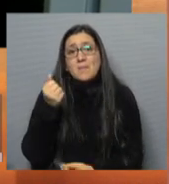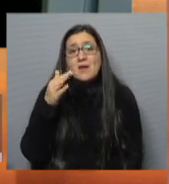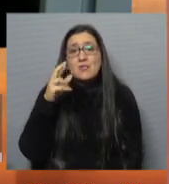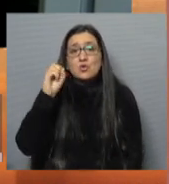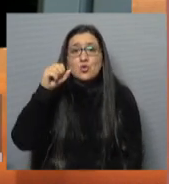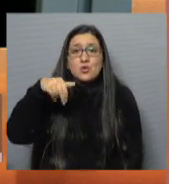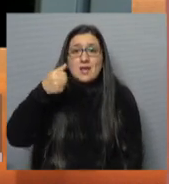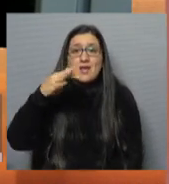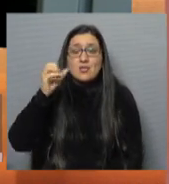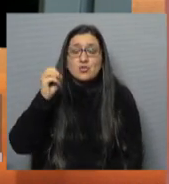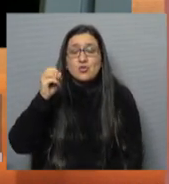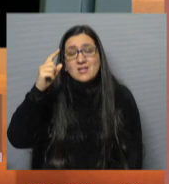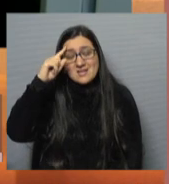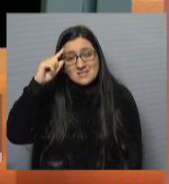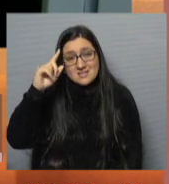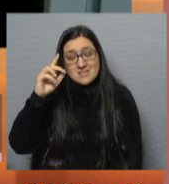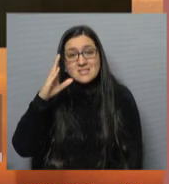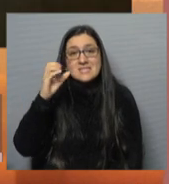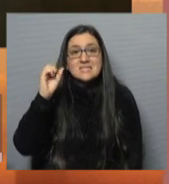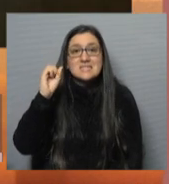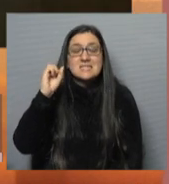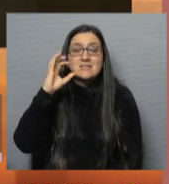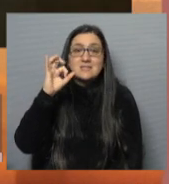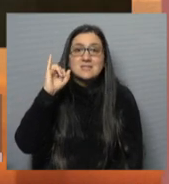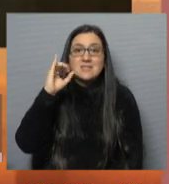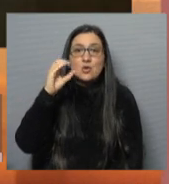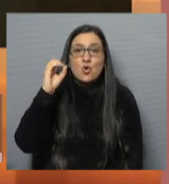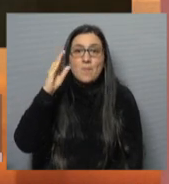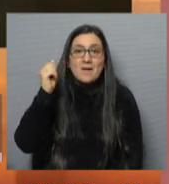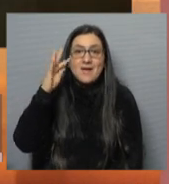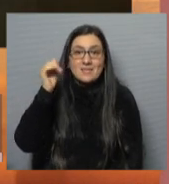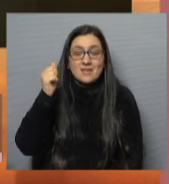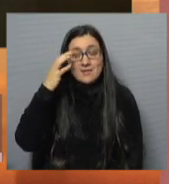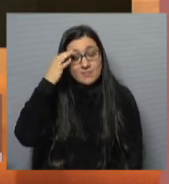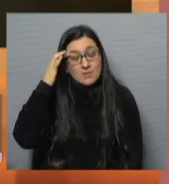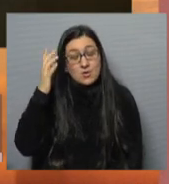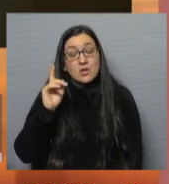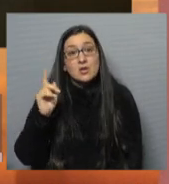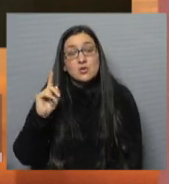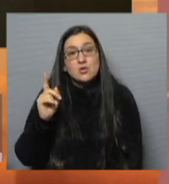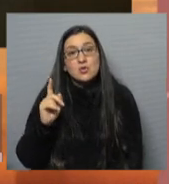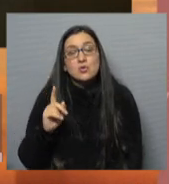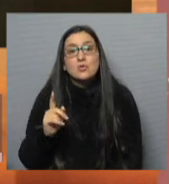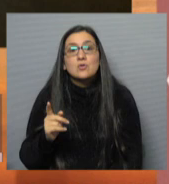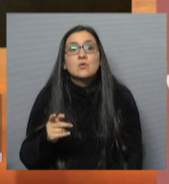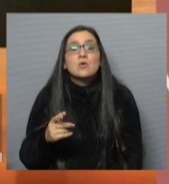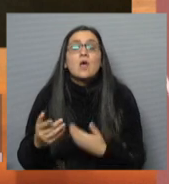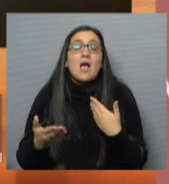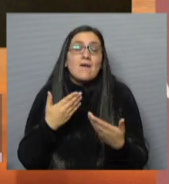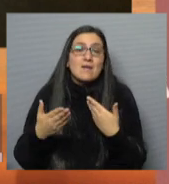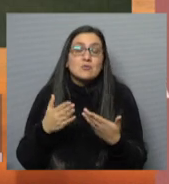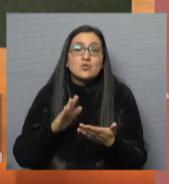bloque más, le diría, ¿no? Usted también entiende la materia. Pero, a ver, para lo que no estamos allegados al sistema de salud, y siempre que se habla de salud